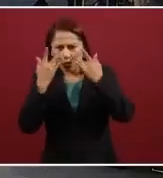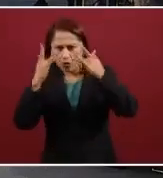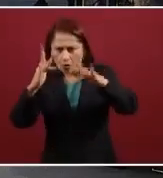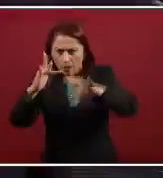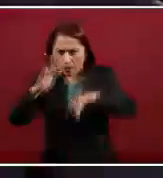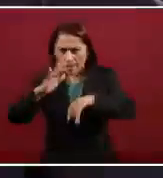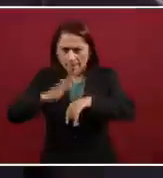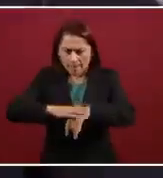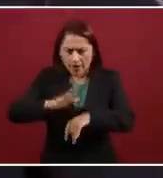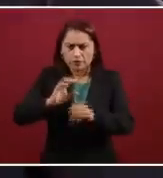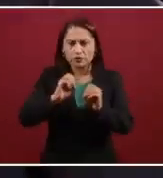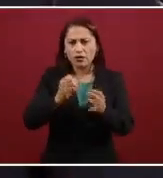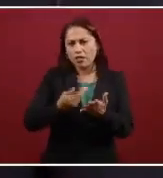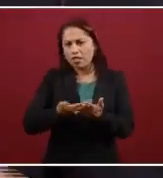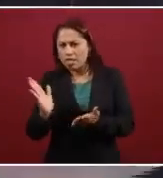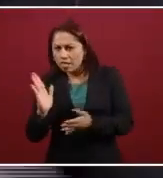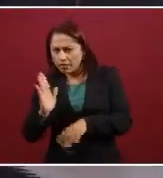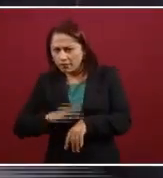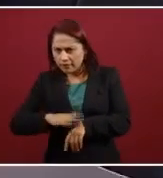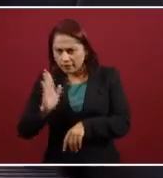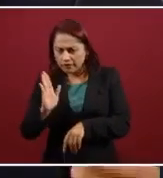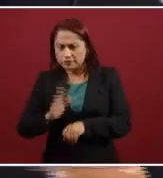refiero que rechina,